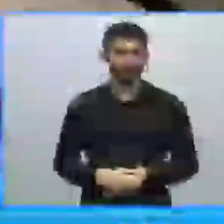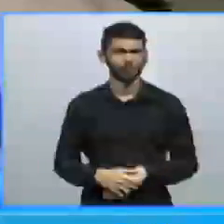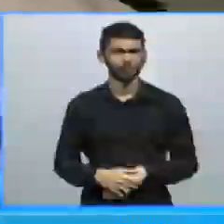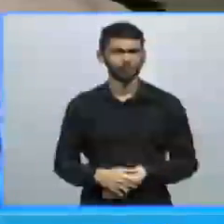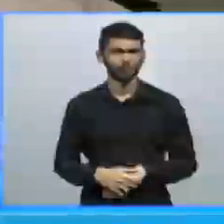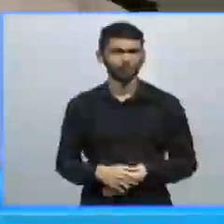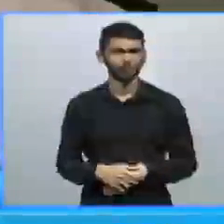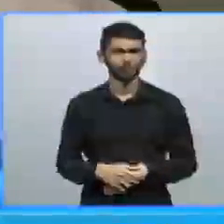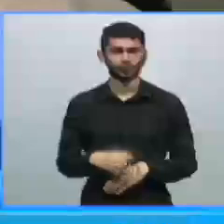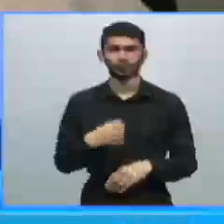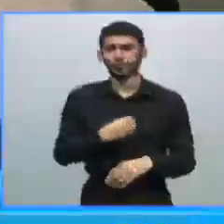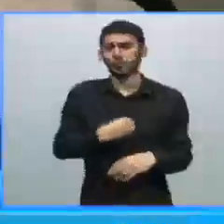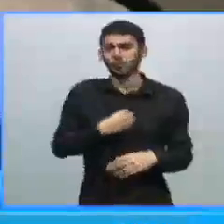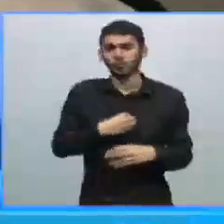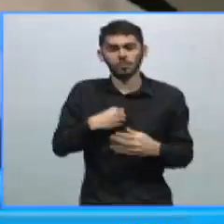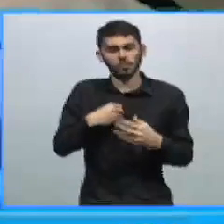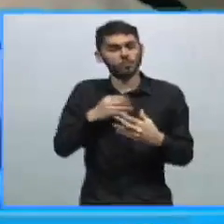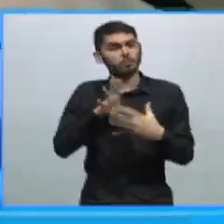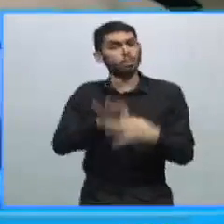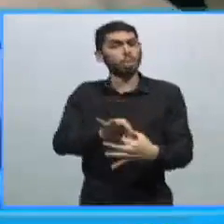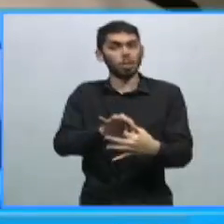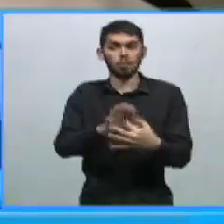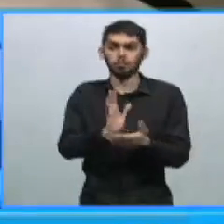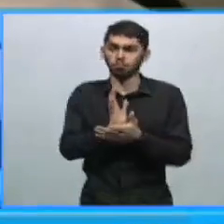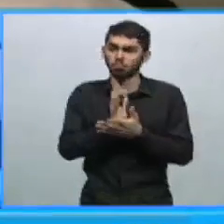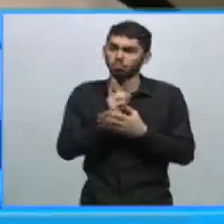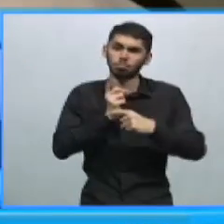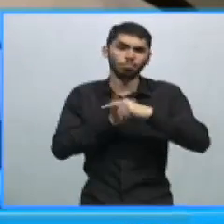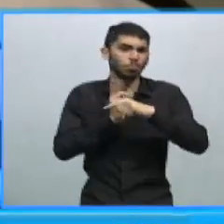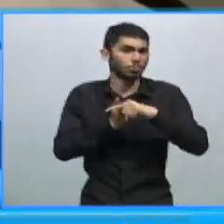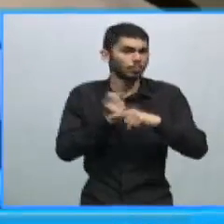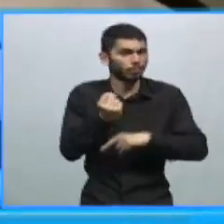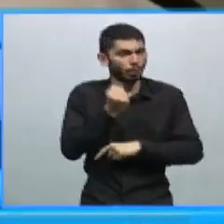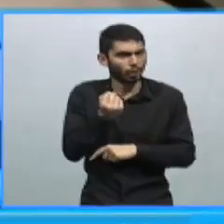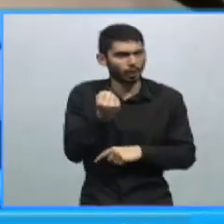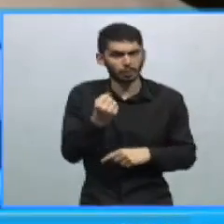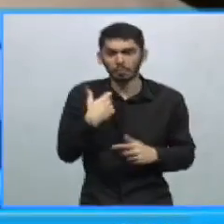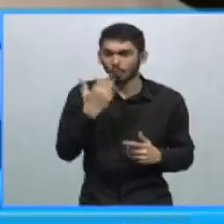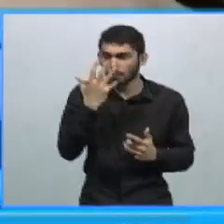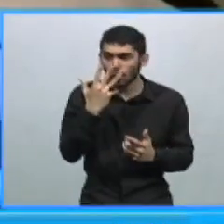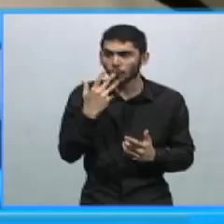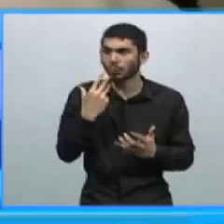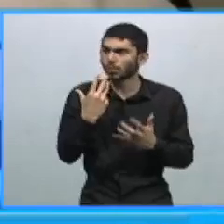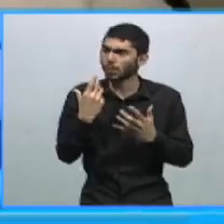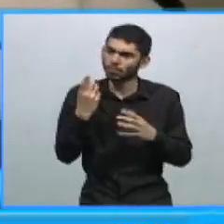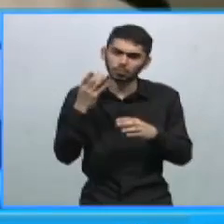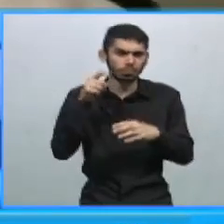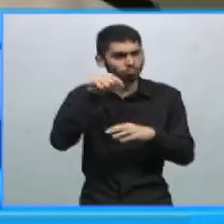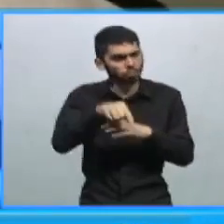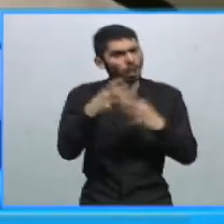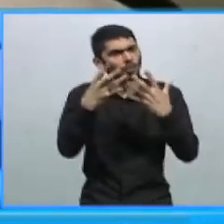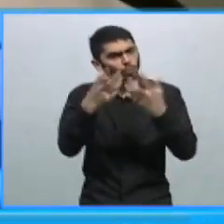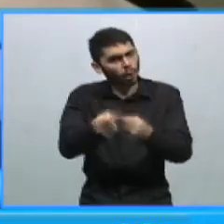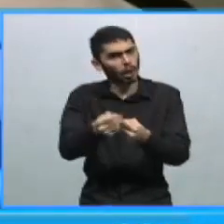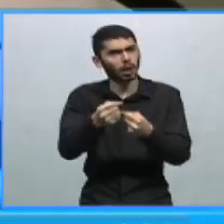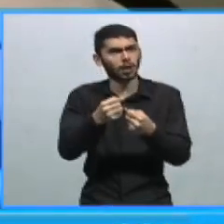me siento identificado creo que es algo bueno que suma y me gusta poder participar poder ayudar participé